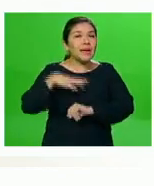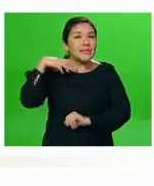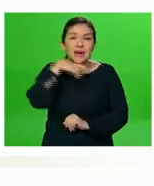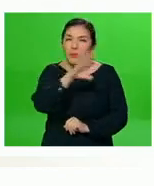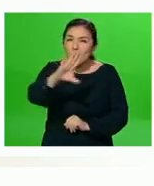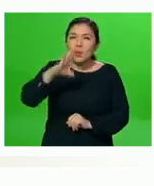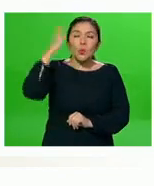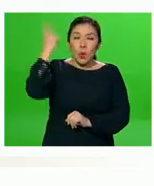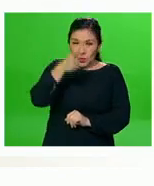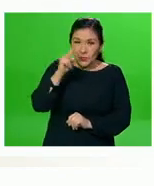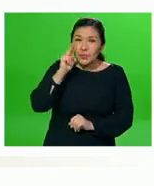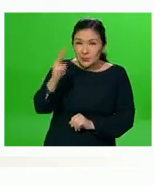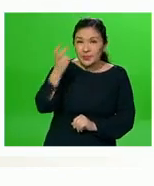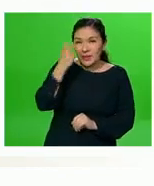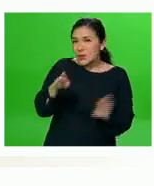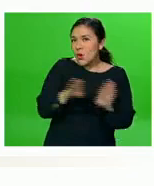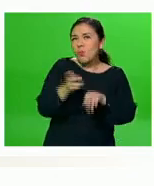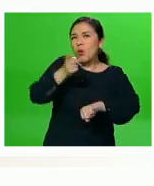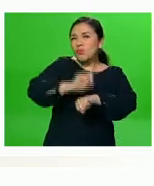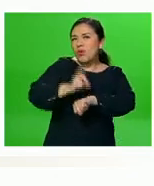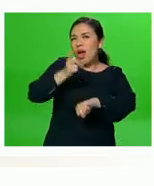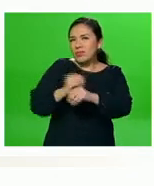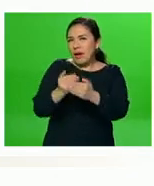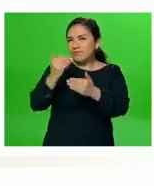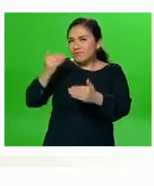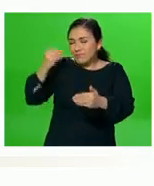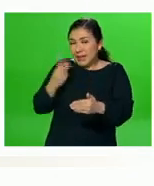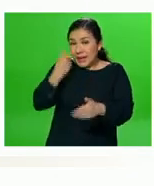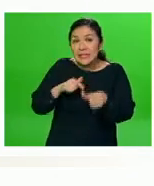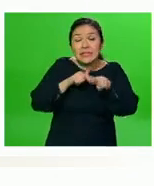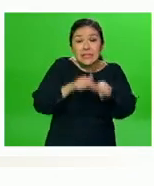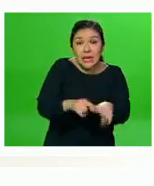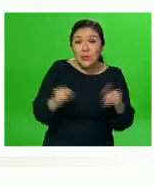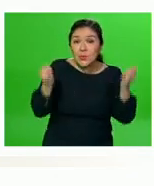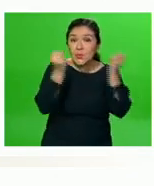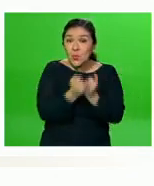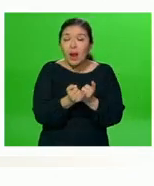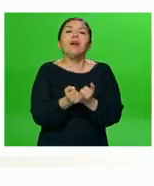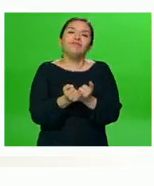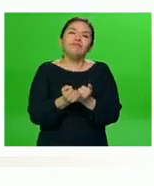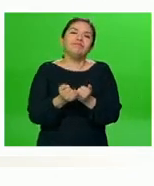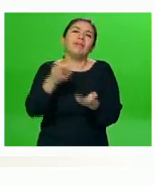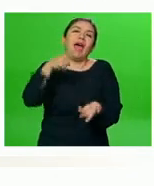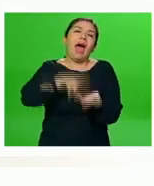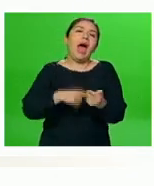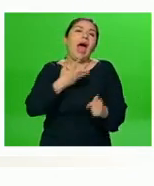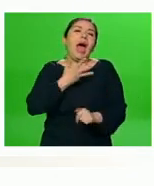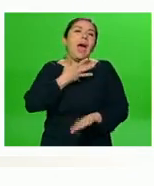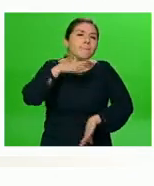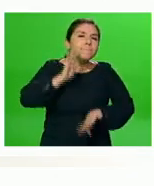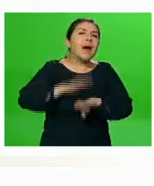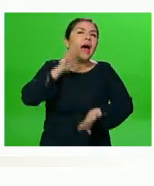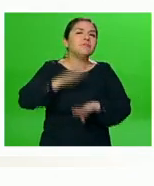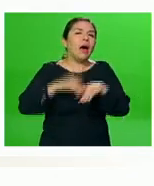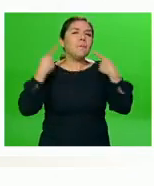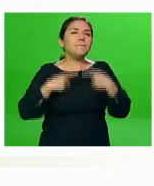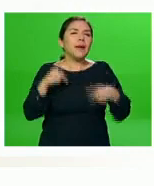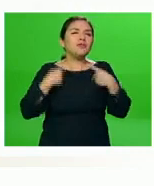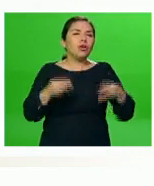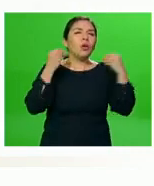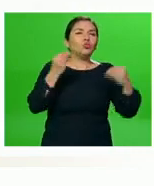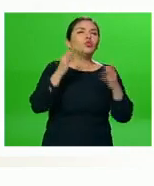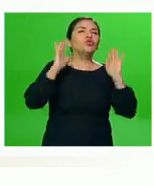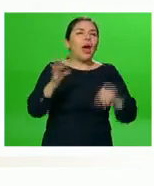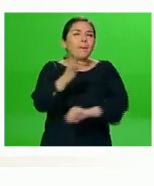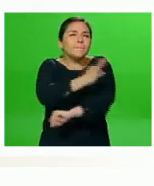estamos viendo en los últimos días porque con mientras estos se mantienen quiere decir que cada vez hay más personas vacunadas